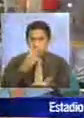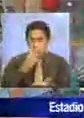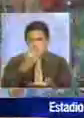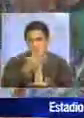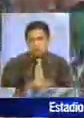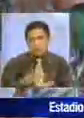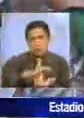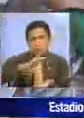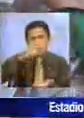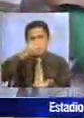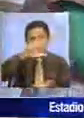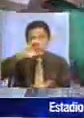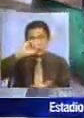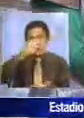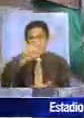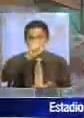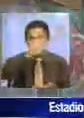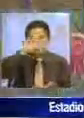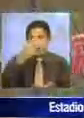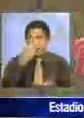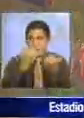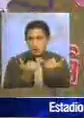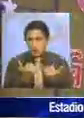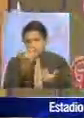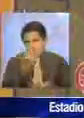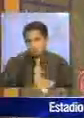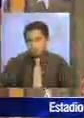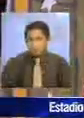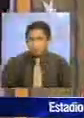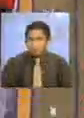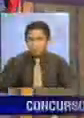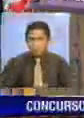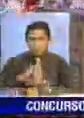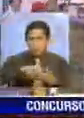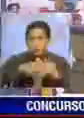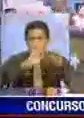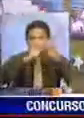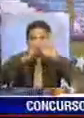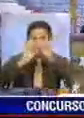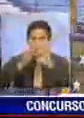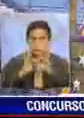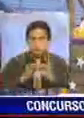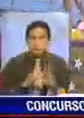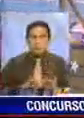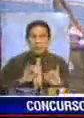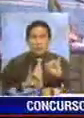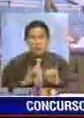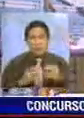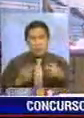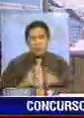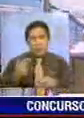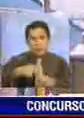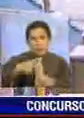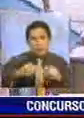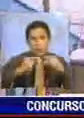momento en pantalla de Colegio Gallegos Lara. En sus pantallas, por supuesto. Vean el ritmo, se han esforzado también a tener a sus bastoneras y su banda de